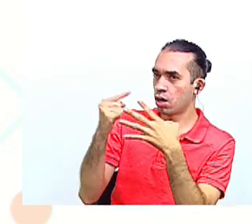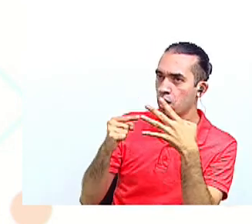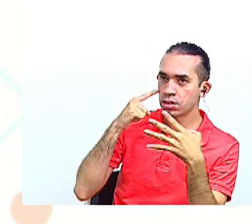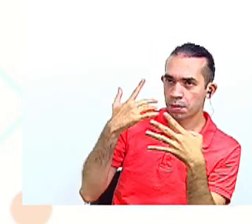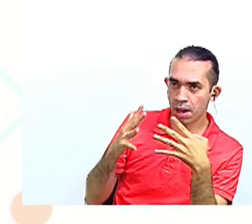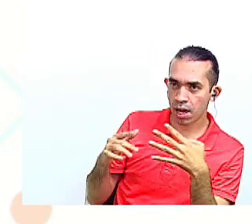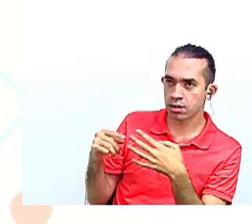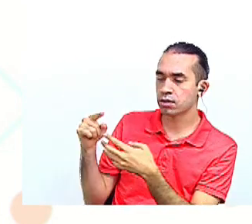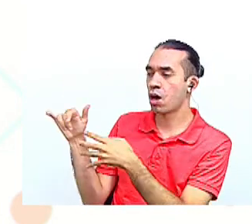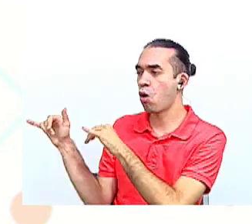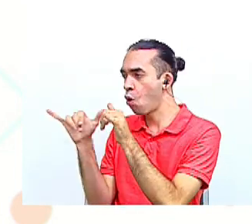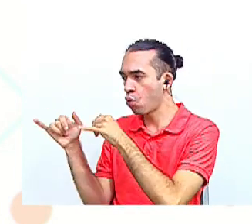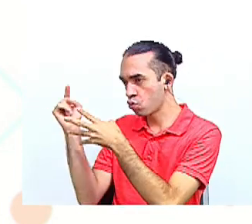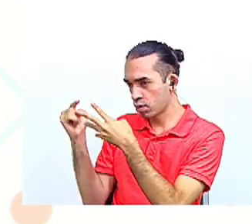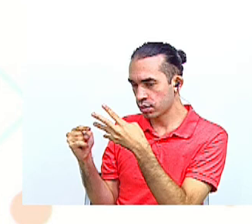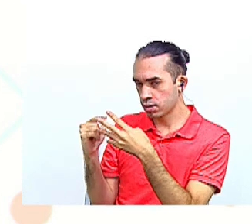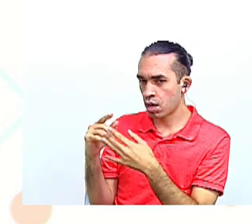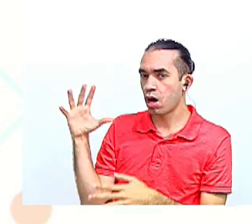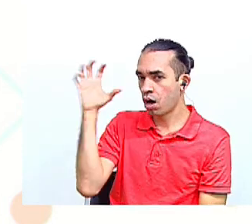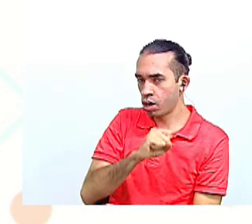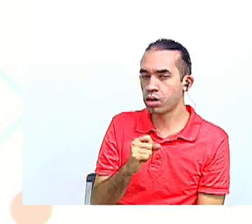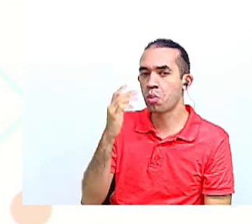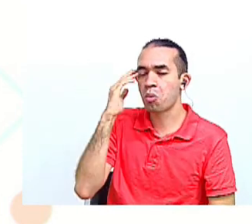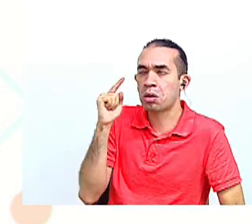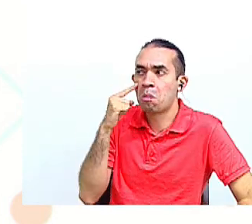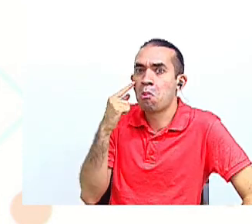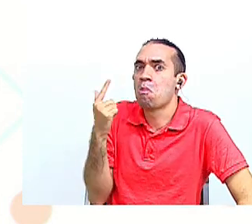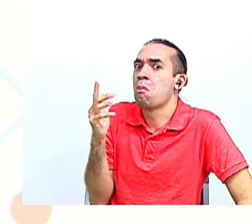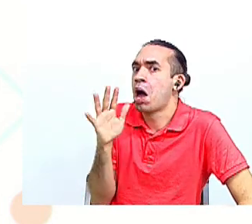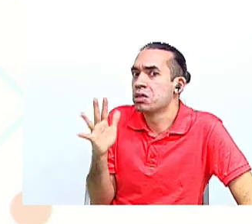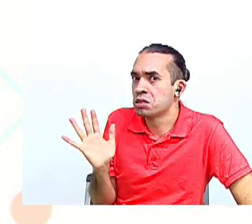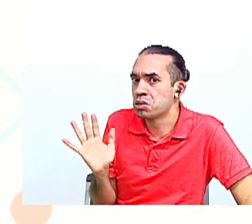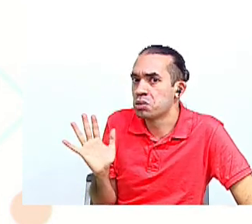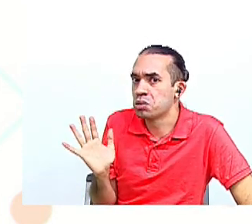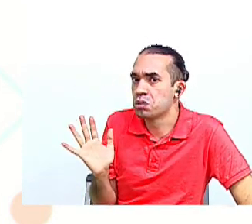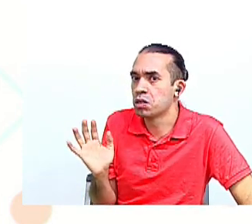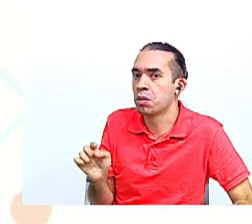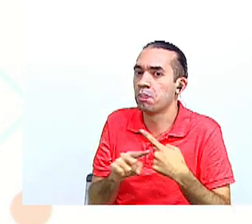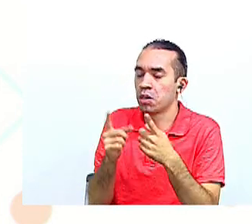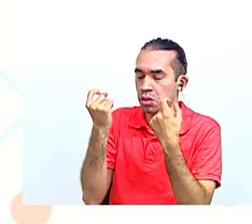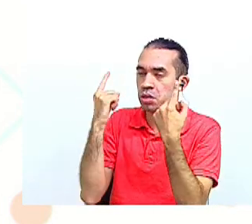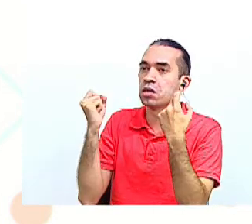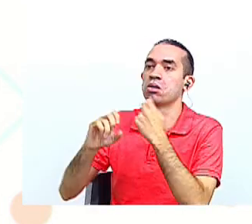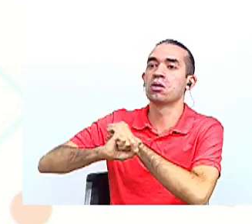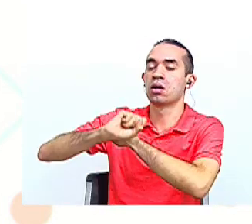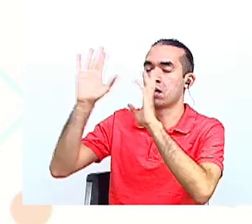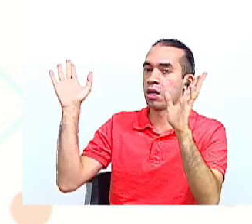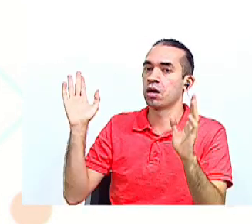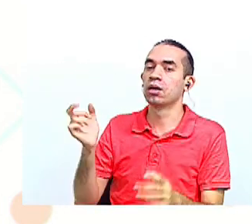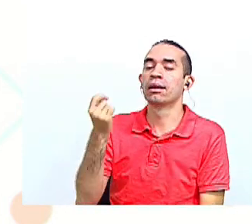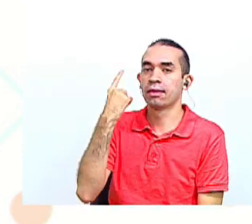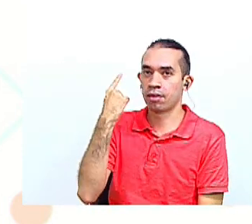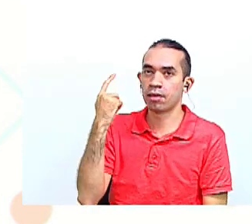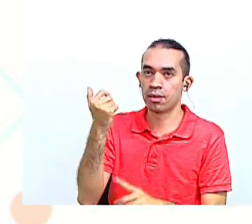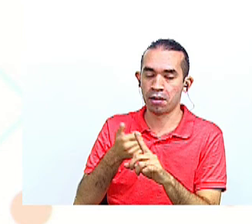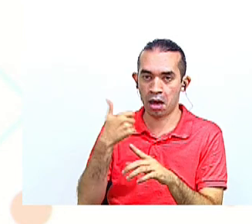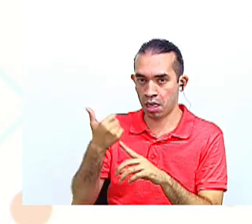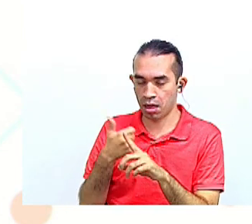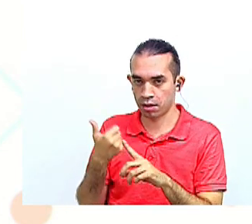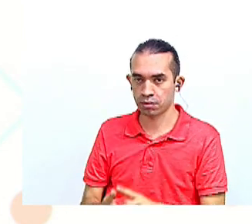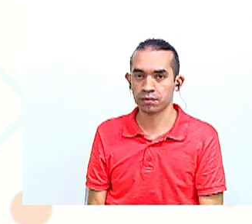de congruencia, porque se parecen un poquitillo, pero lo anoté todo muy claro para entender cada cosa.